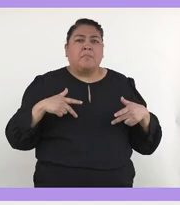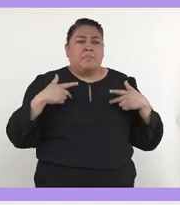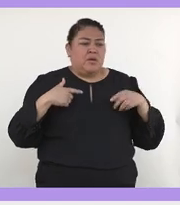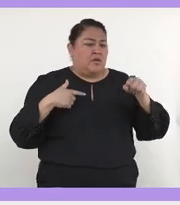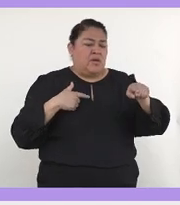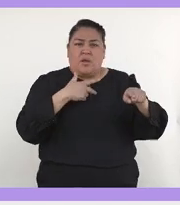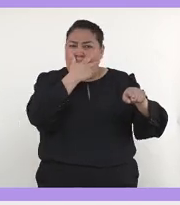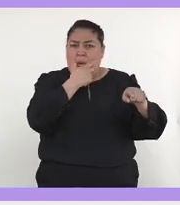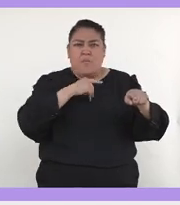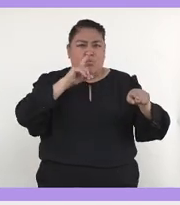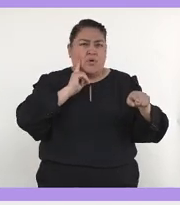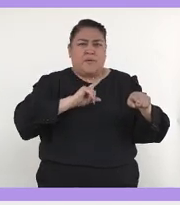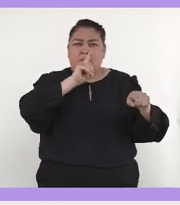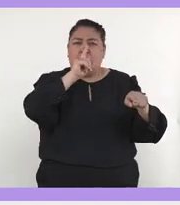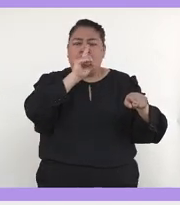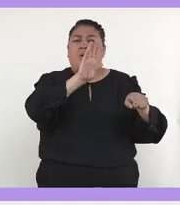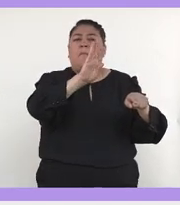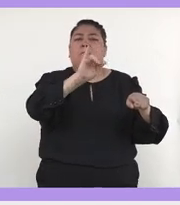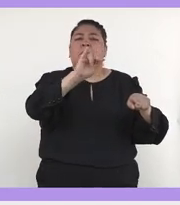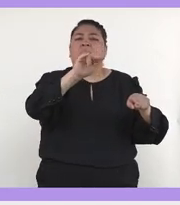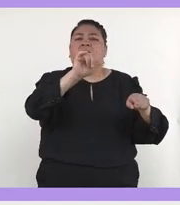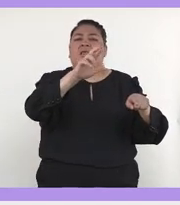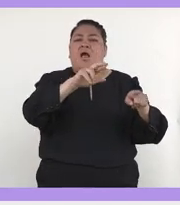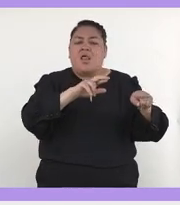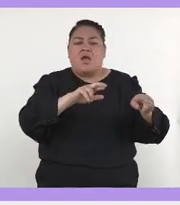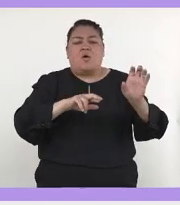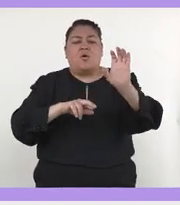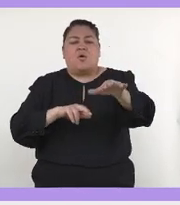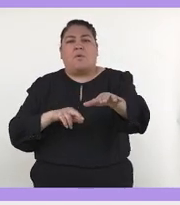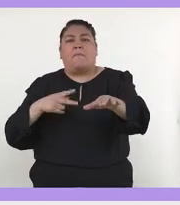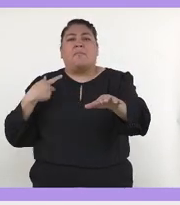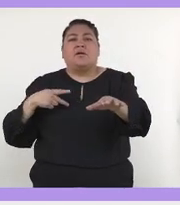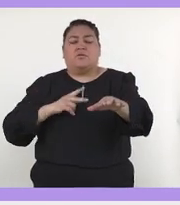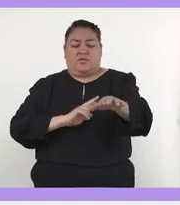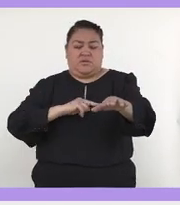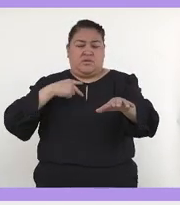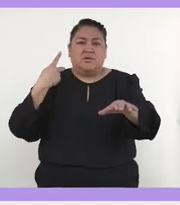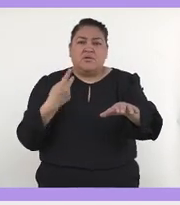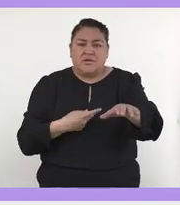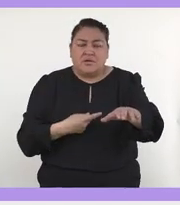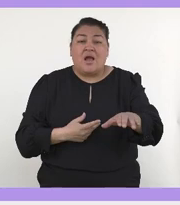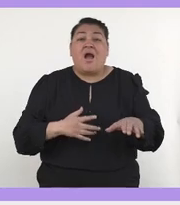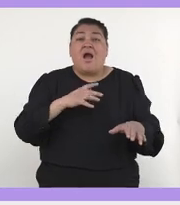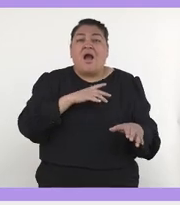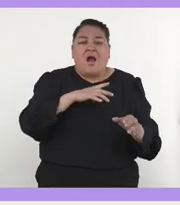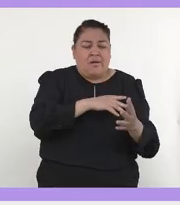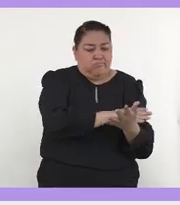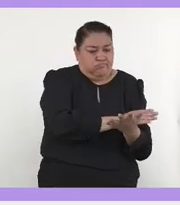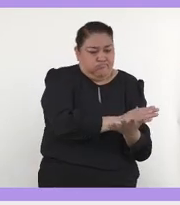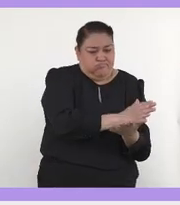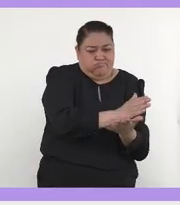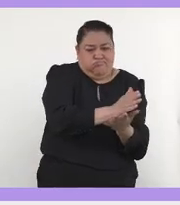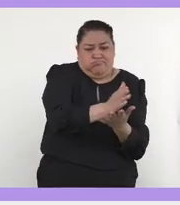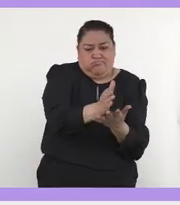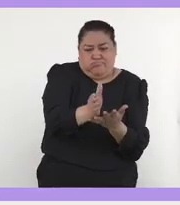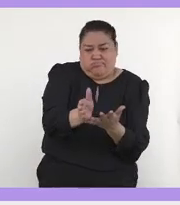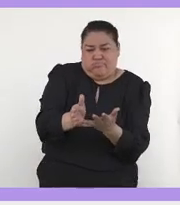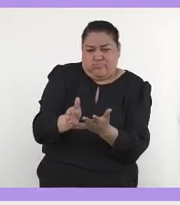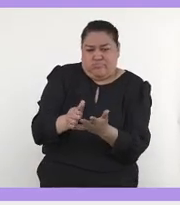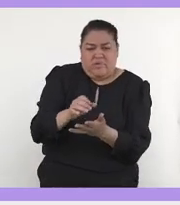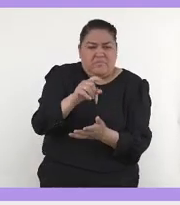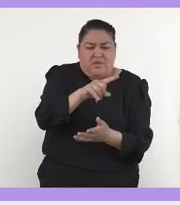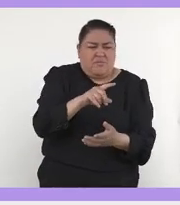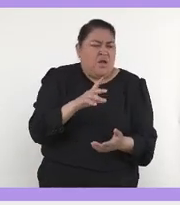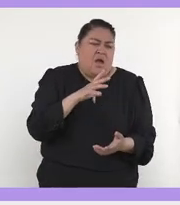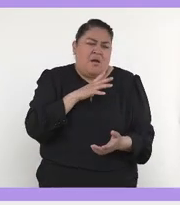y hay que pensar en las personas trans o sea Hay demasiadas variantes de las que nunca hemos hablado que creemos que pues en el masculino ya están